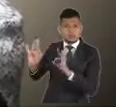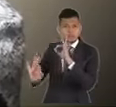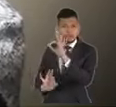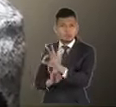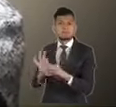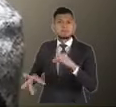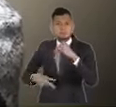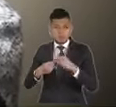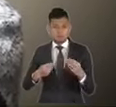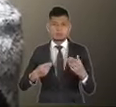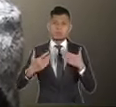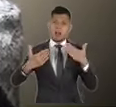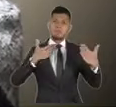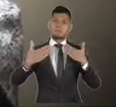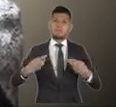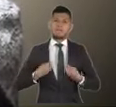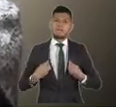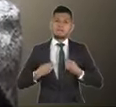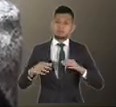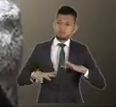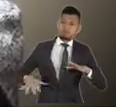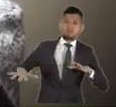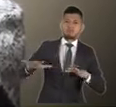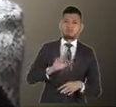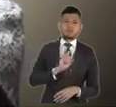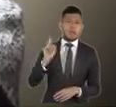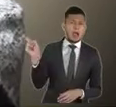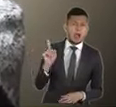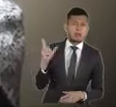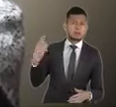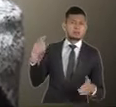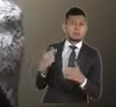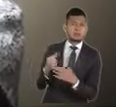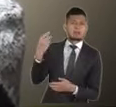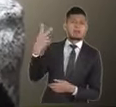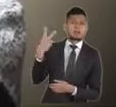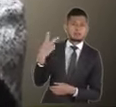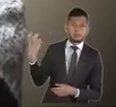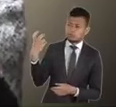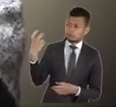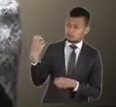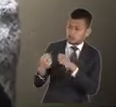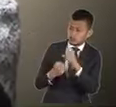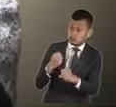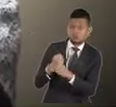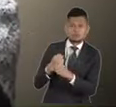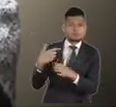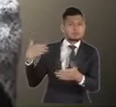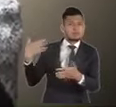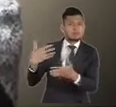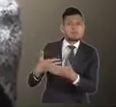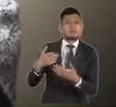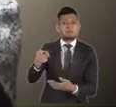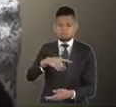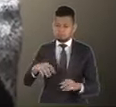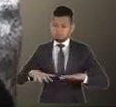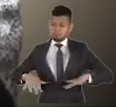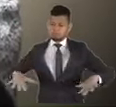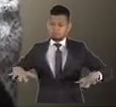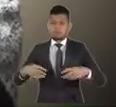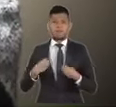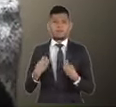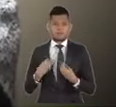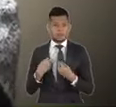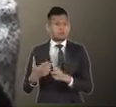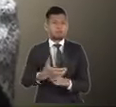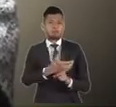habiten sus campesinos que por siglos han estado acá cuidando y protegiendo este territorio tan hermoso